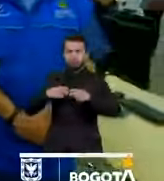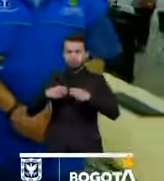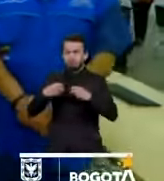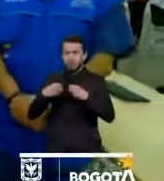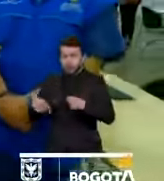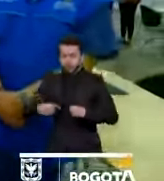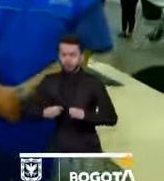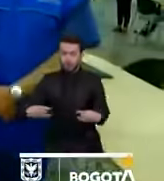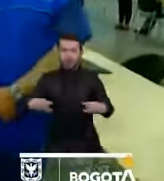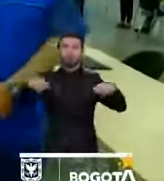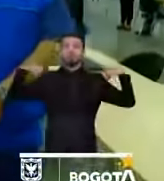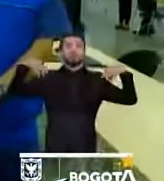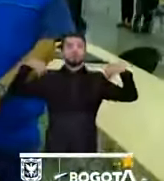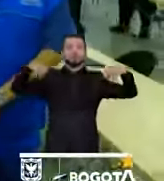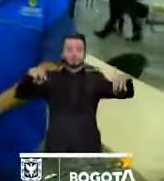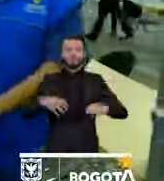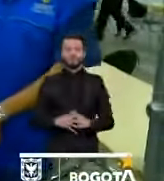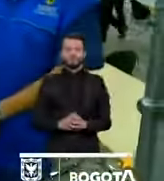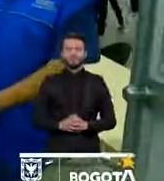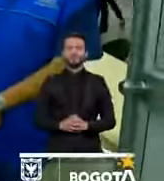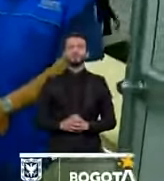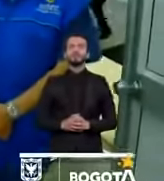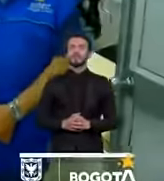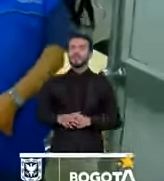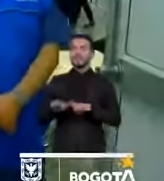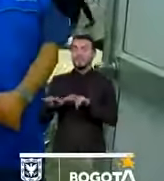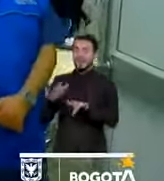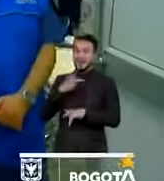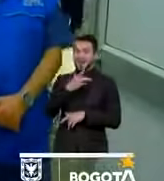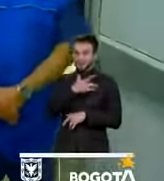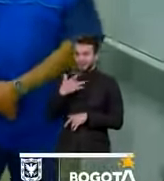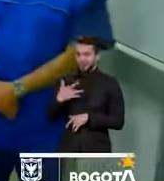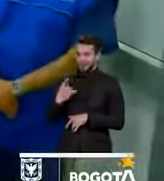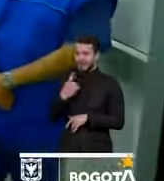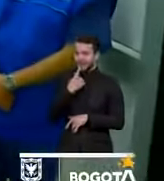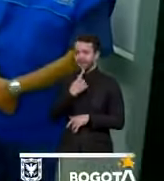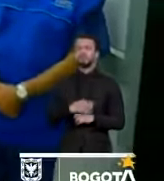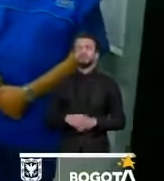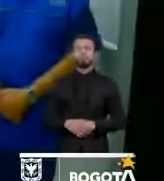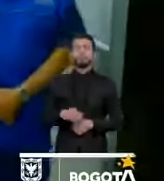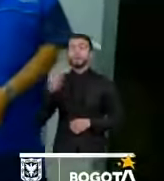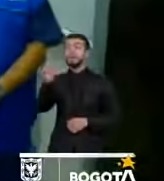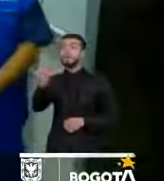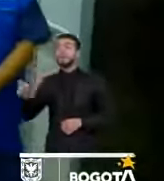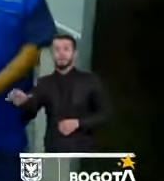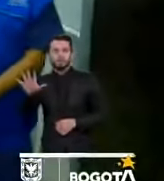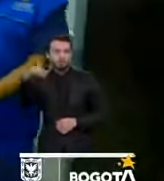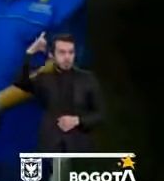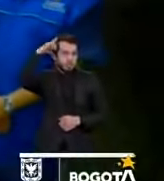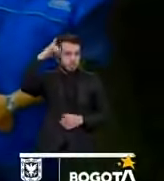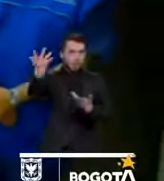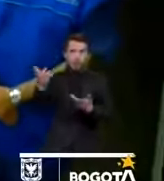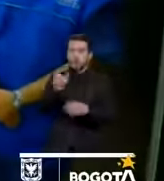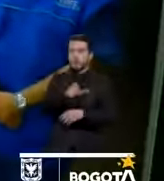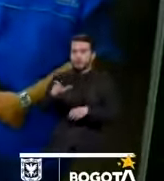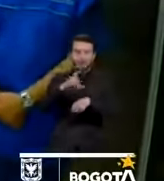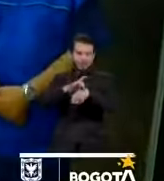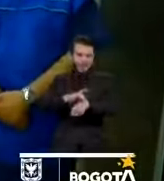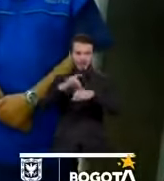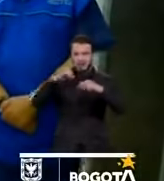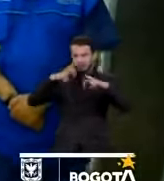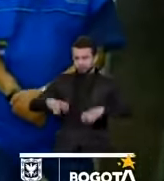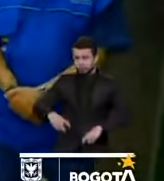manera permanente al personal de enfermería. Ajá. Tal vez no hay un personal más importante en los servicios hospitalarios. Son ellas las que